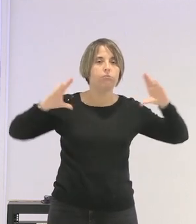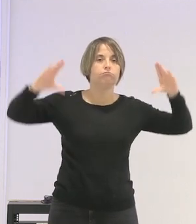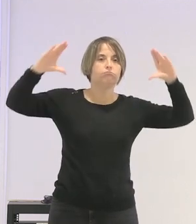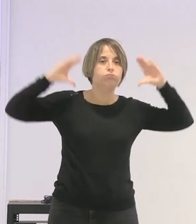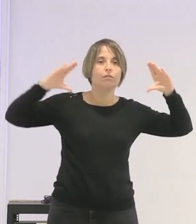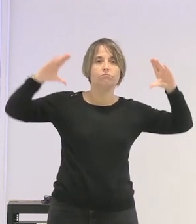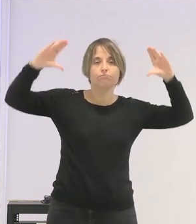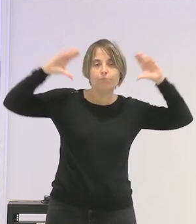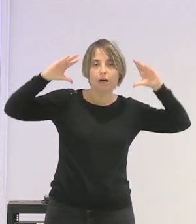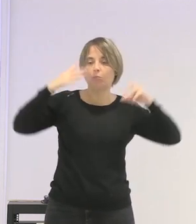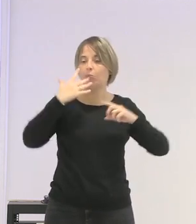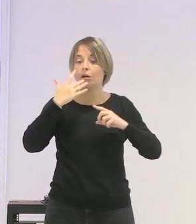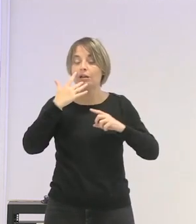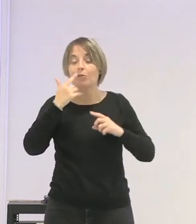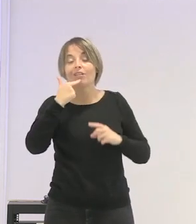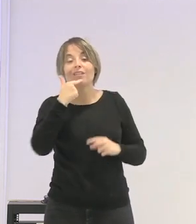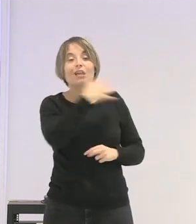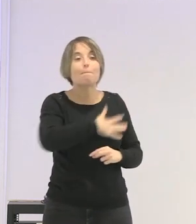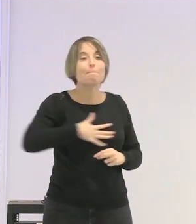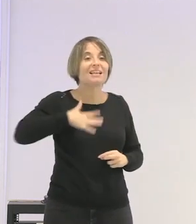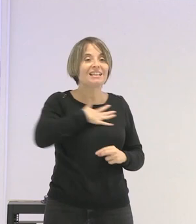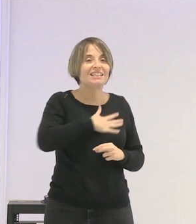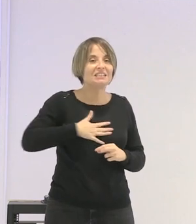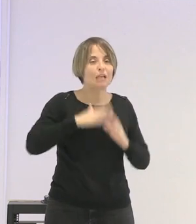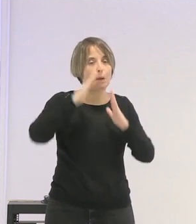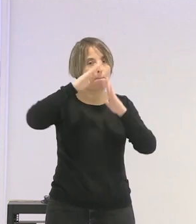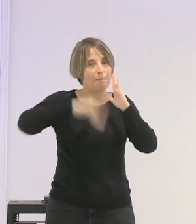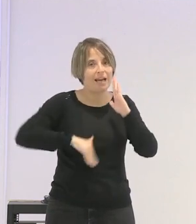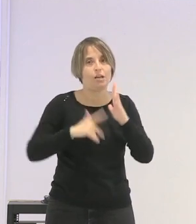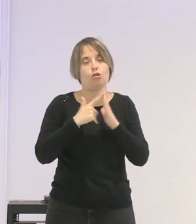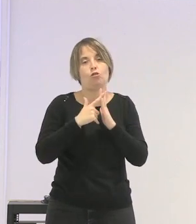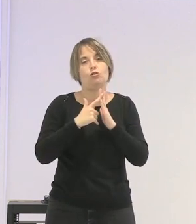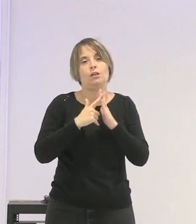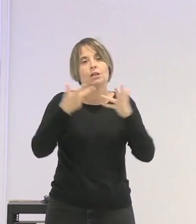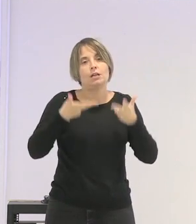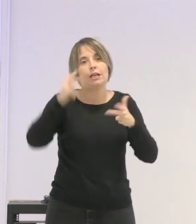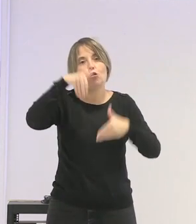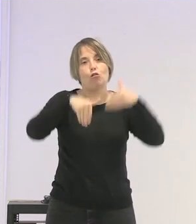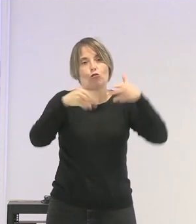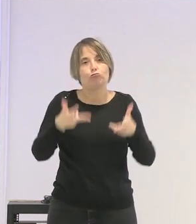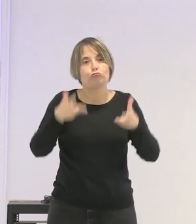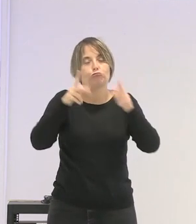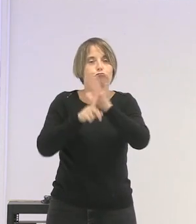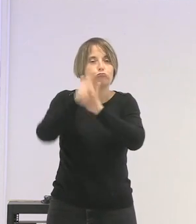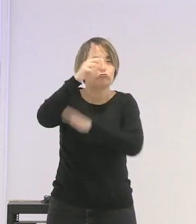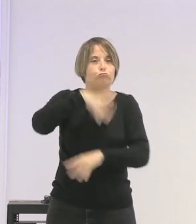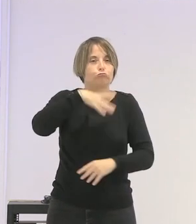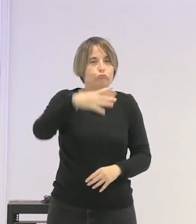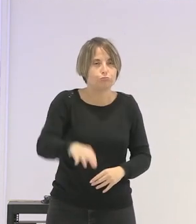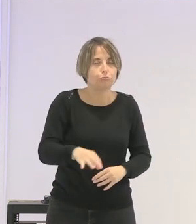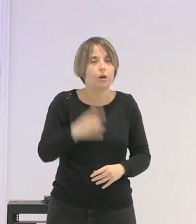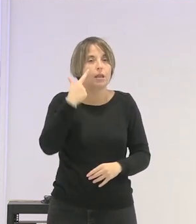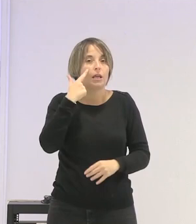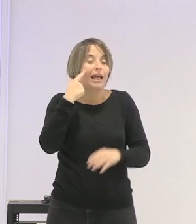de que el Estado del Bienestar se retira, ¿no?, o que el neoliberalismo puede avanzar, es porque hay una serie